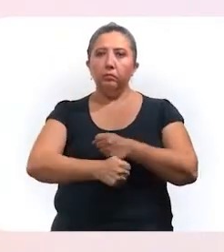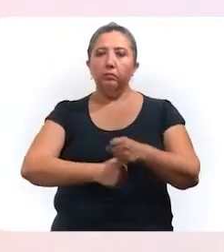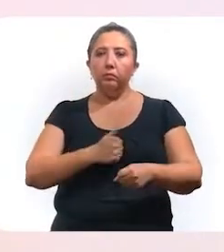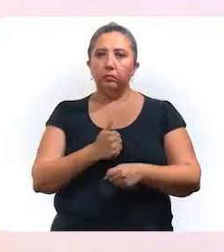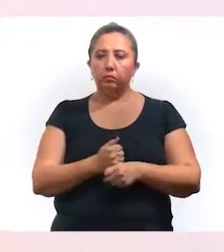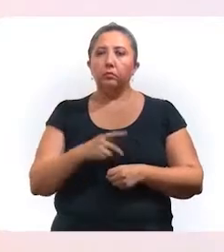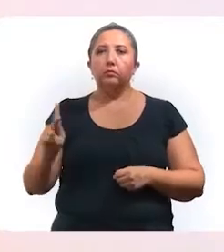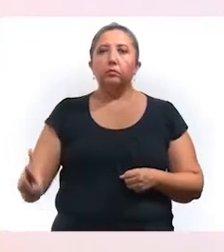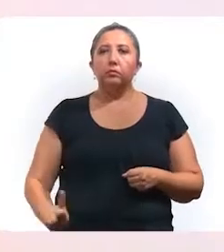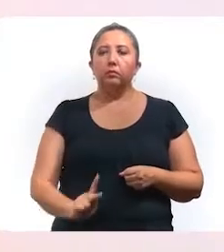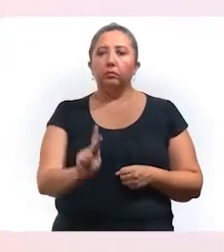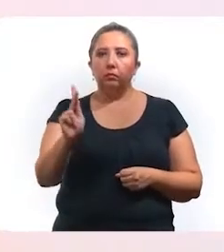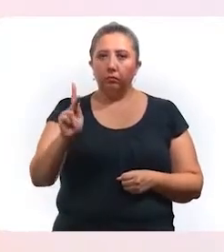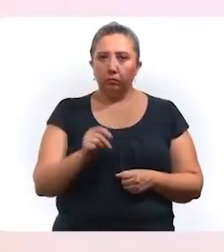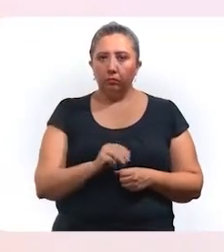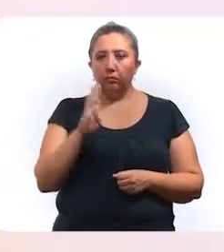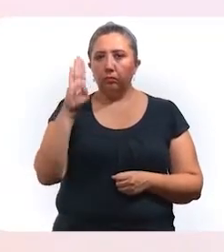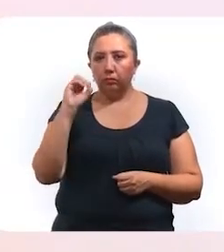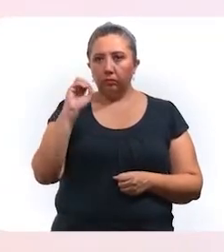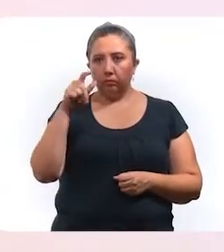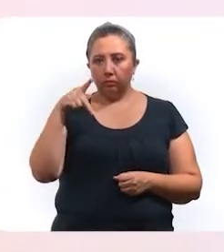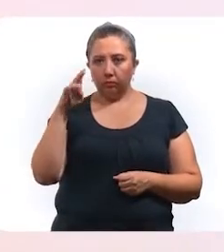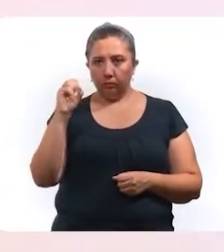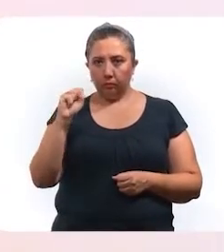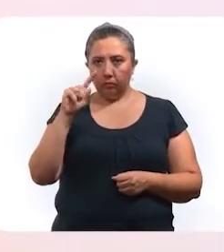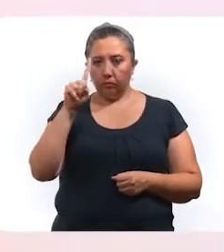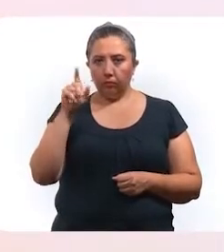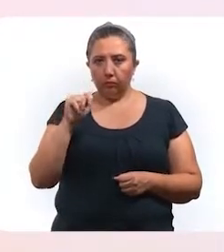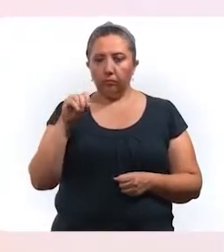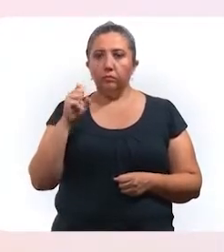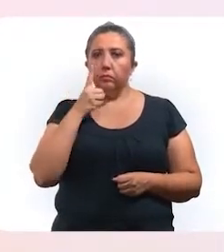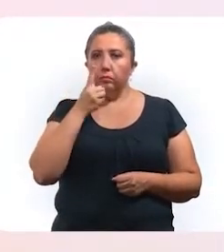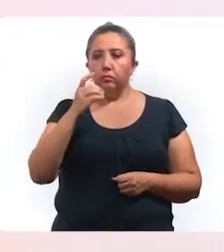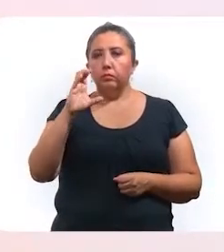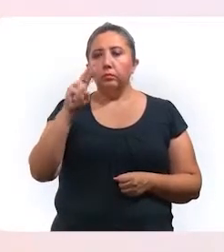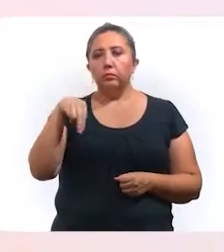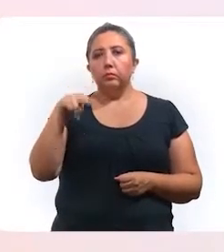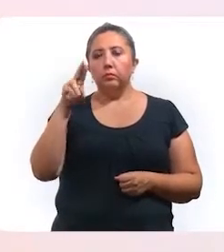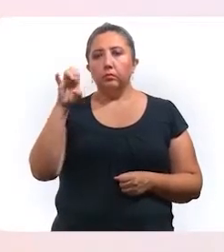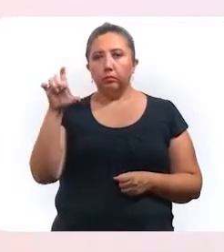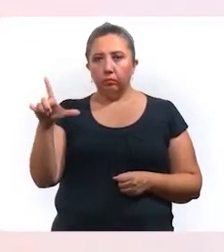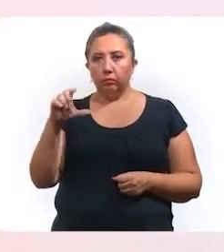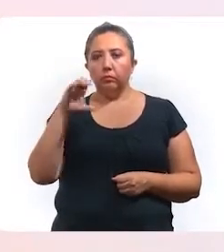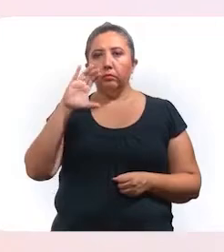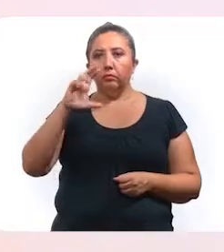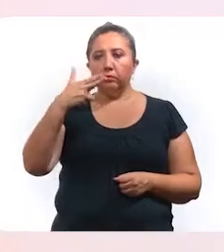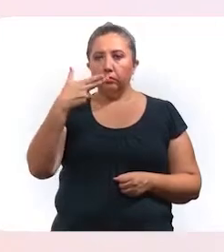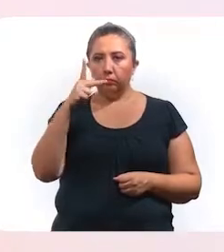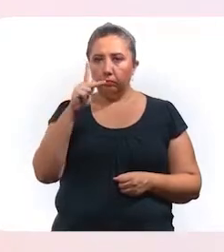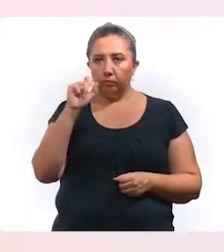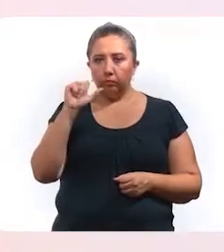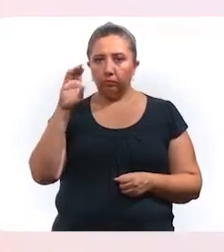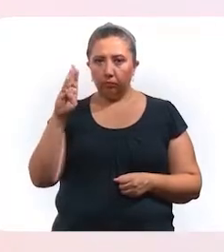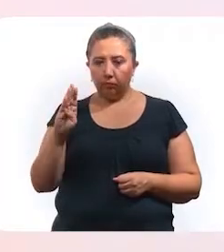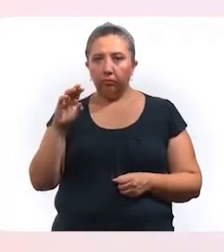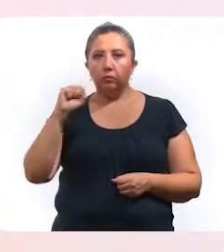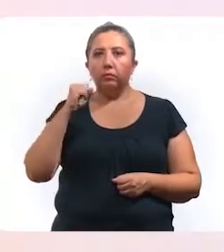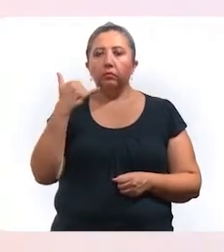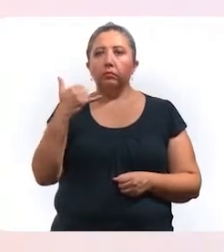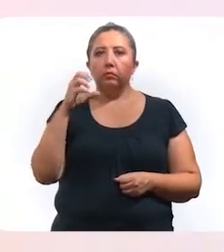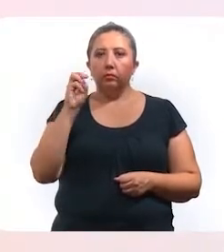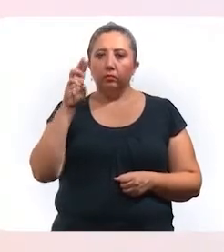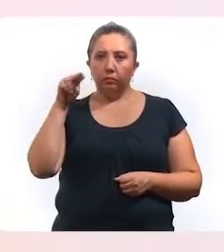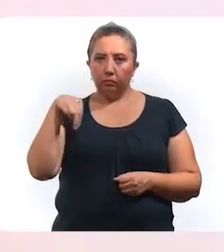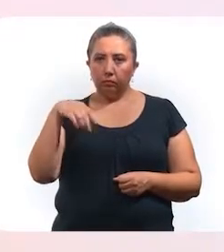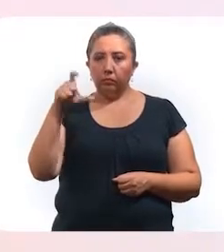49 en los municipios de Bocobá, Canzacap, Cuncunul, Chapap, Tzam,